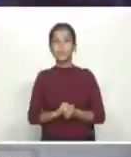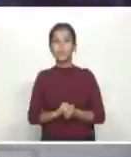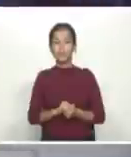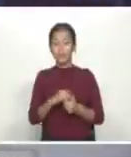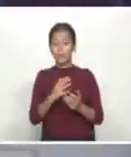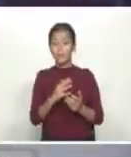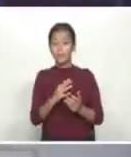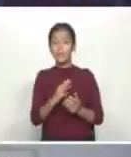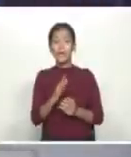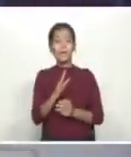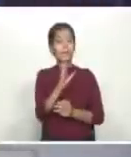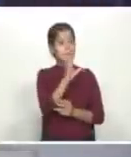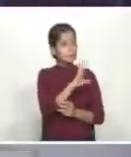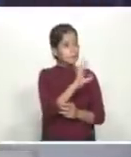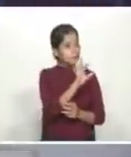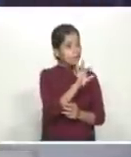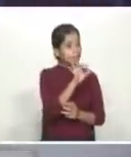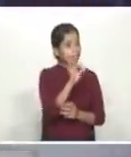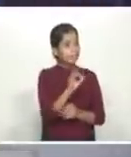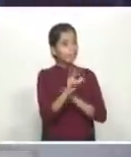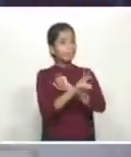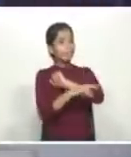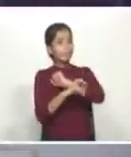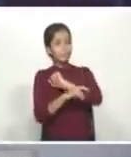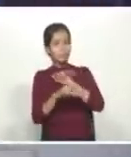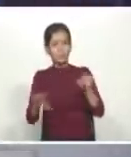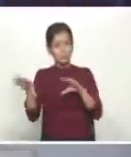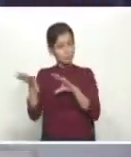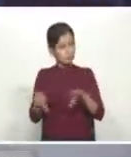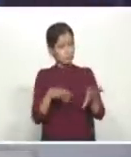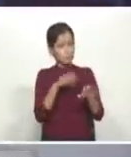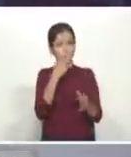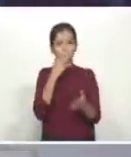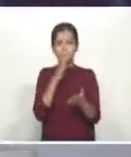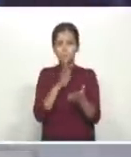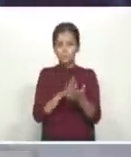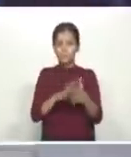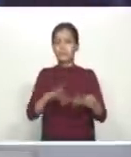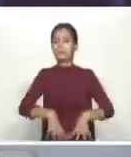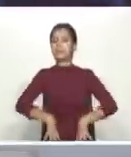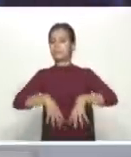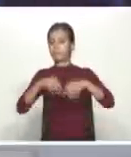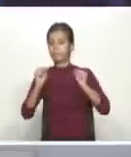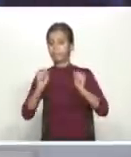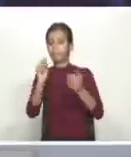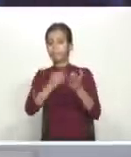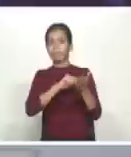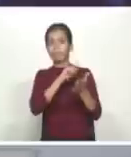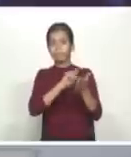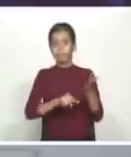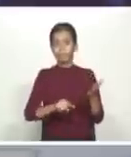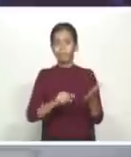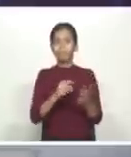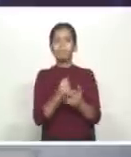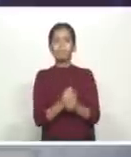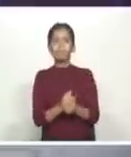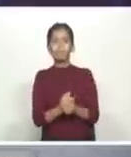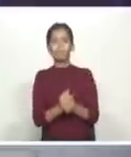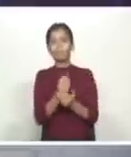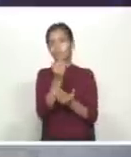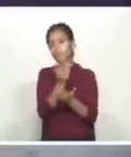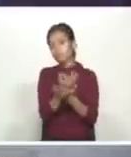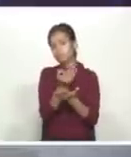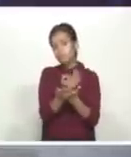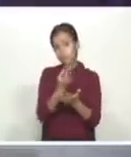robos. La corrupción es lo que planteó la presidenta cuando derogó los fideicomisos. Nosotros esperábamos